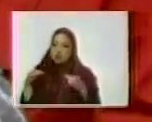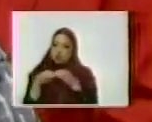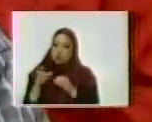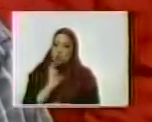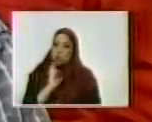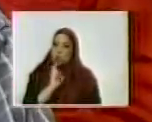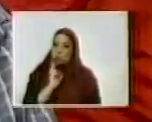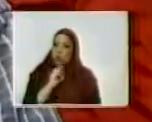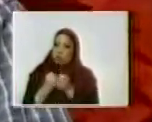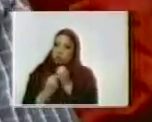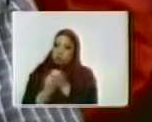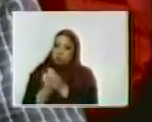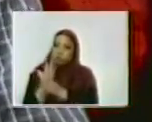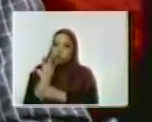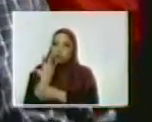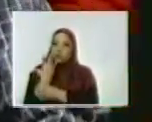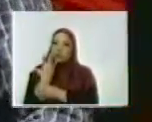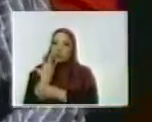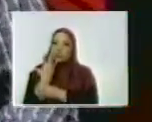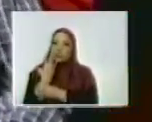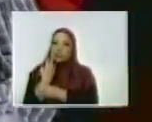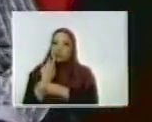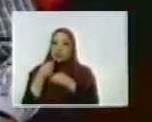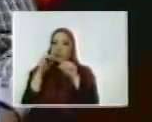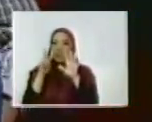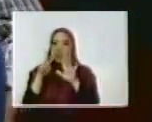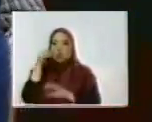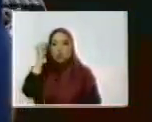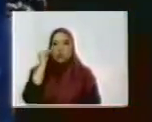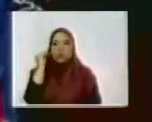Auroras. Porque conscientemente,